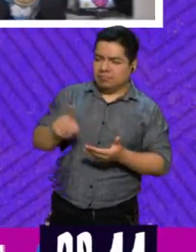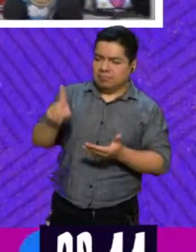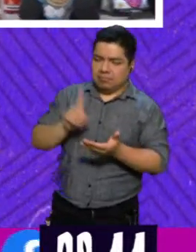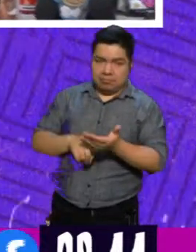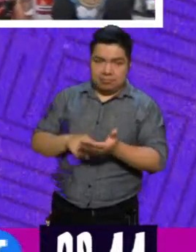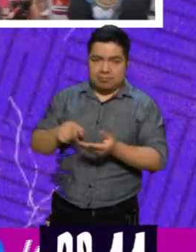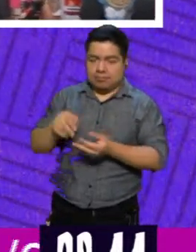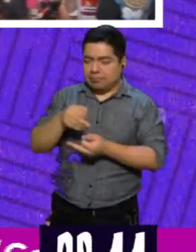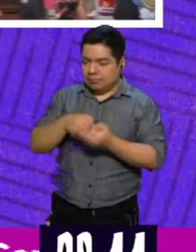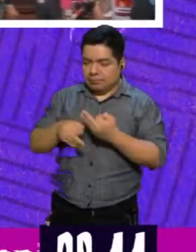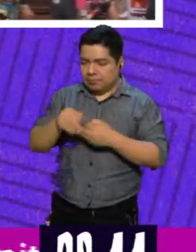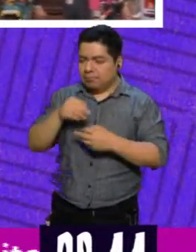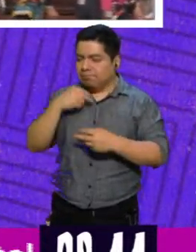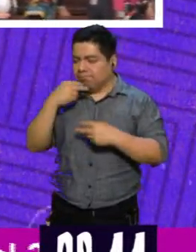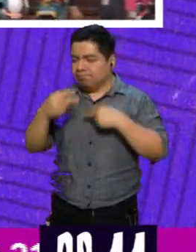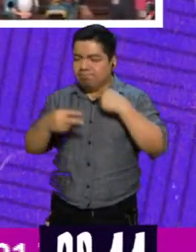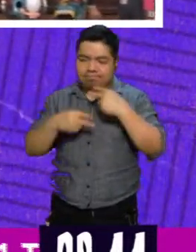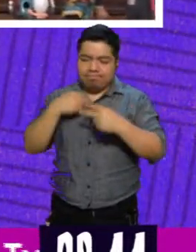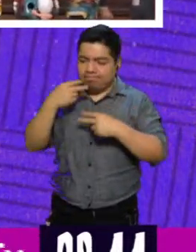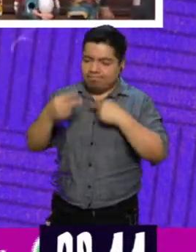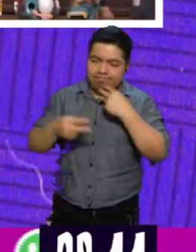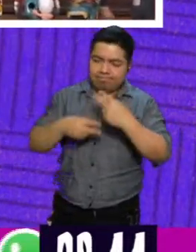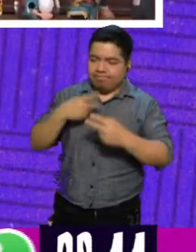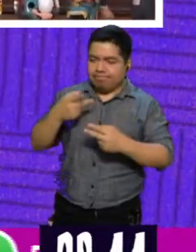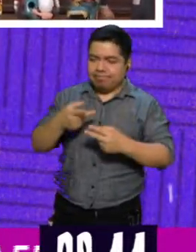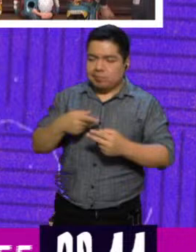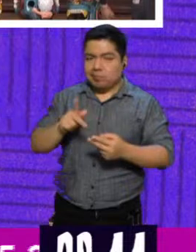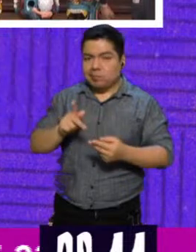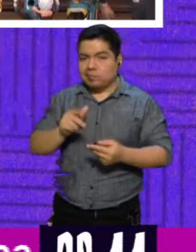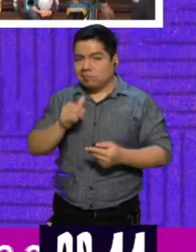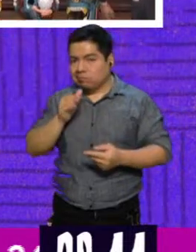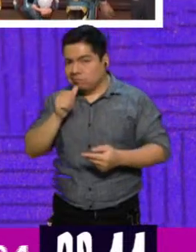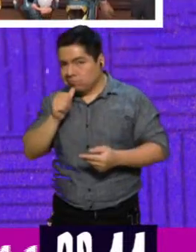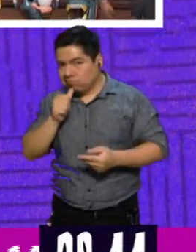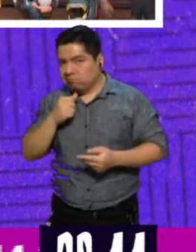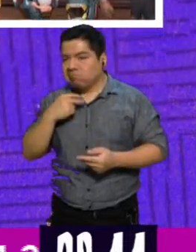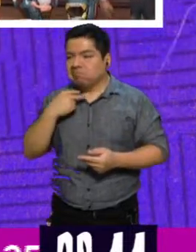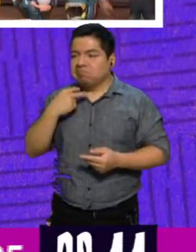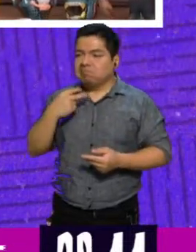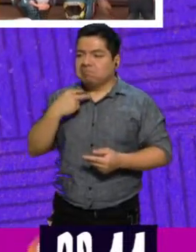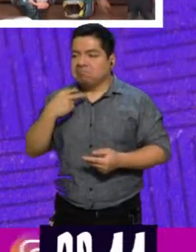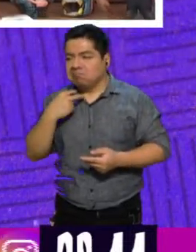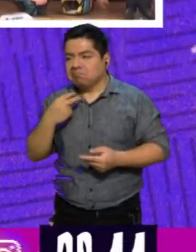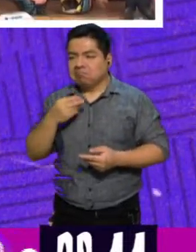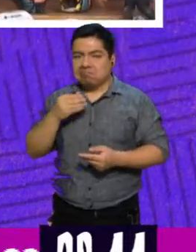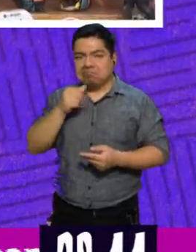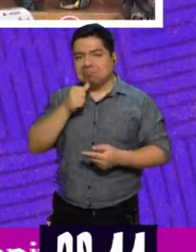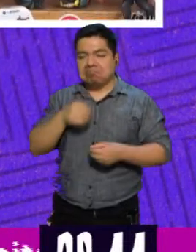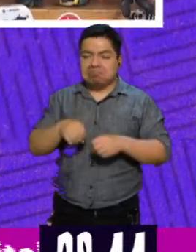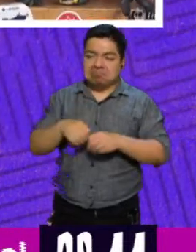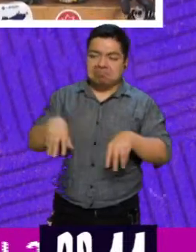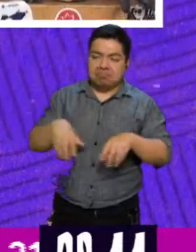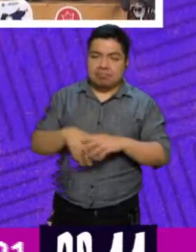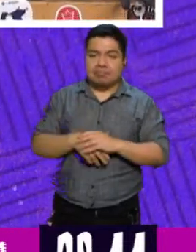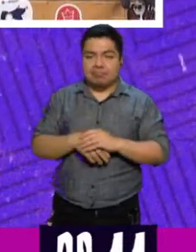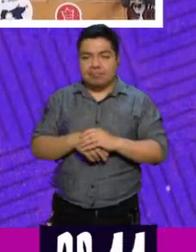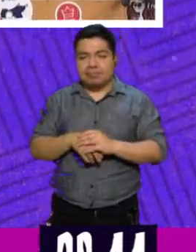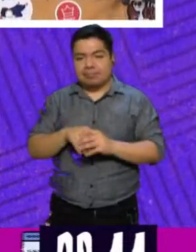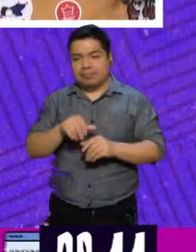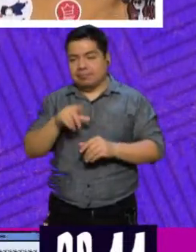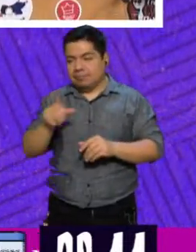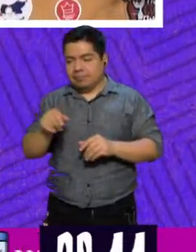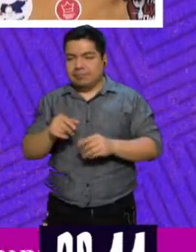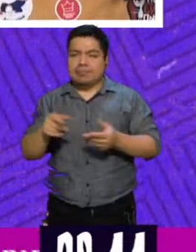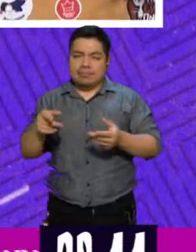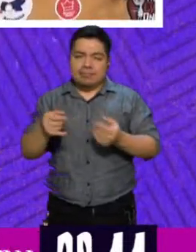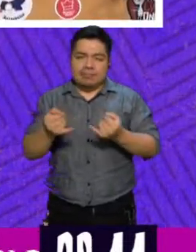ahí todos hablaban, y pues no pudo, porque ni tenía voz, se ponía nervioso, perdió, y pasó el tiempo, y